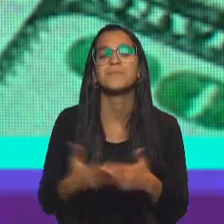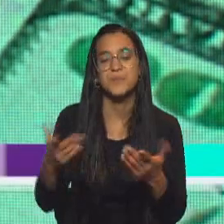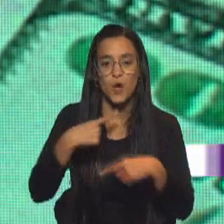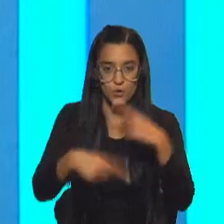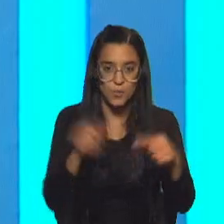rato